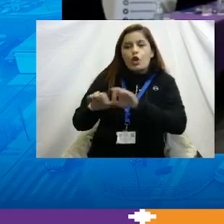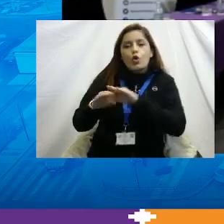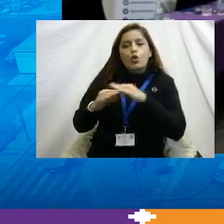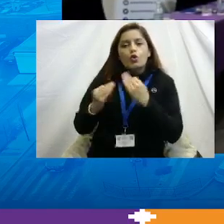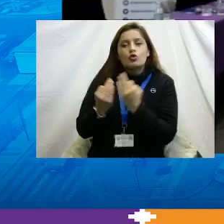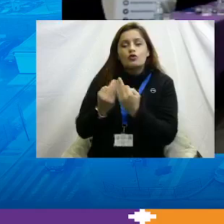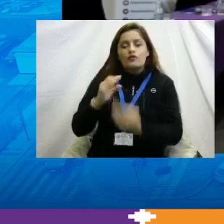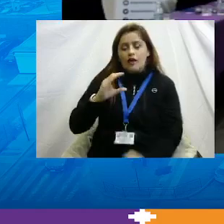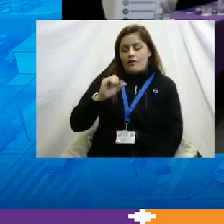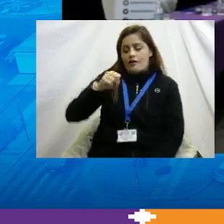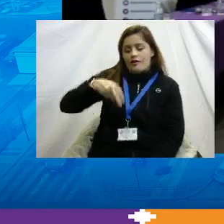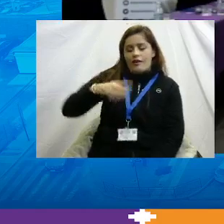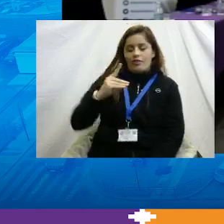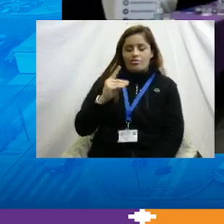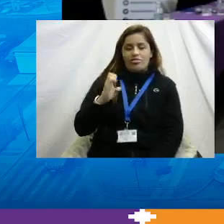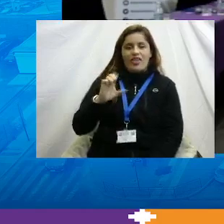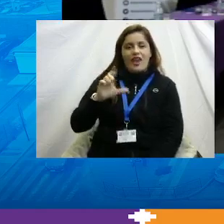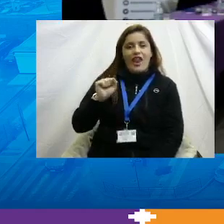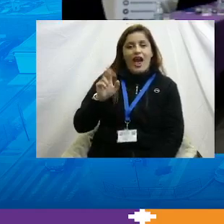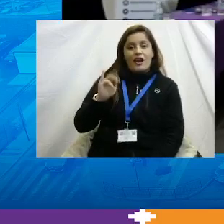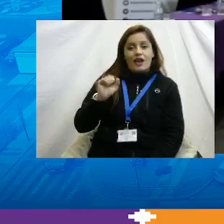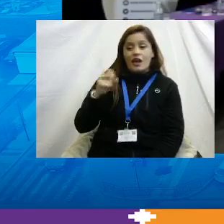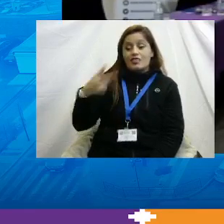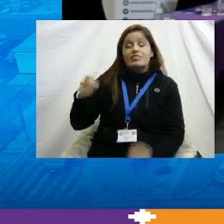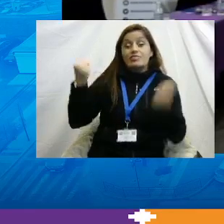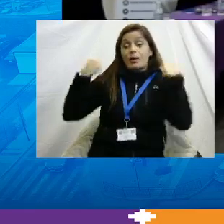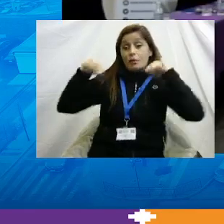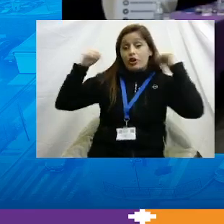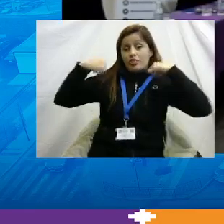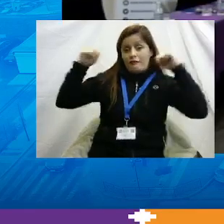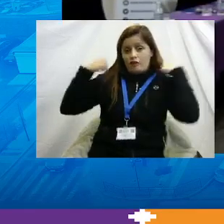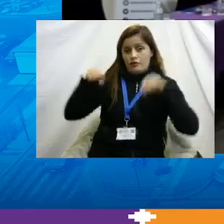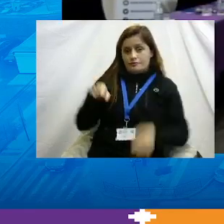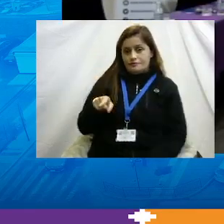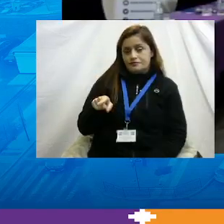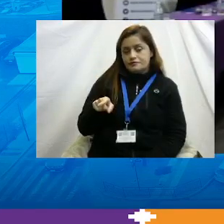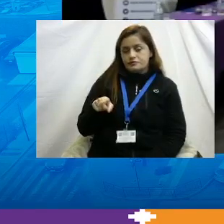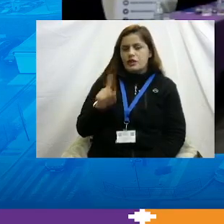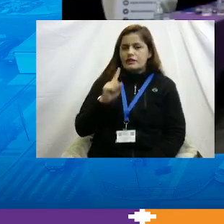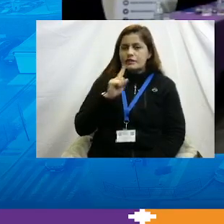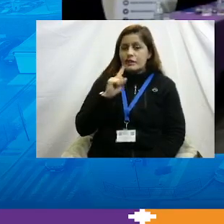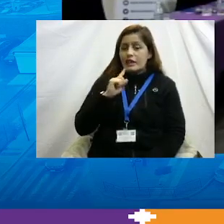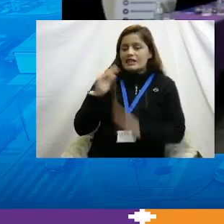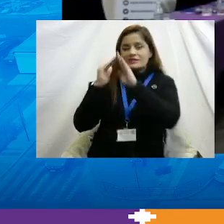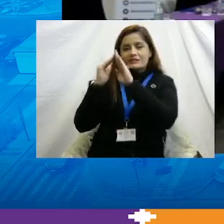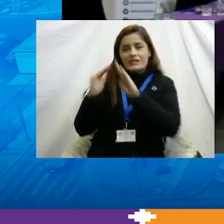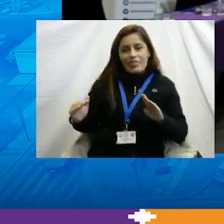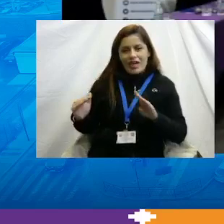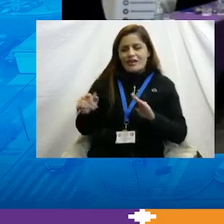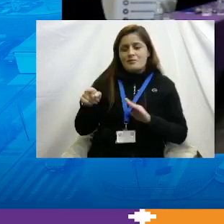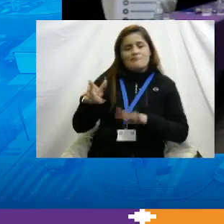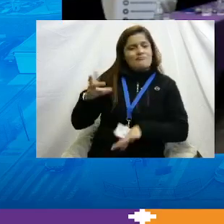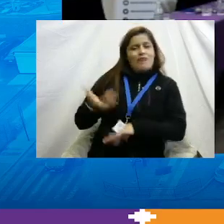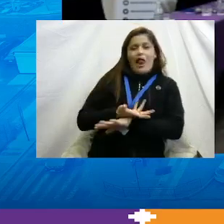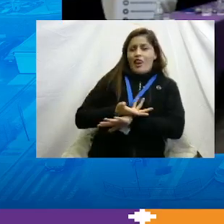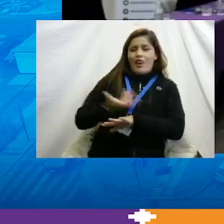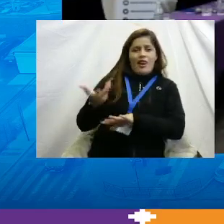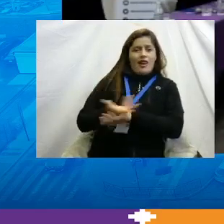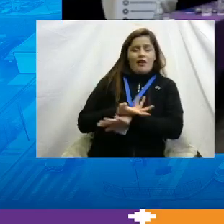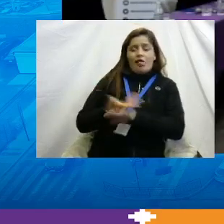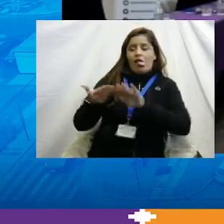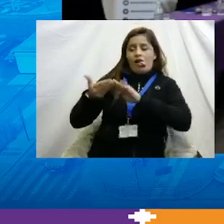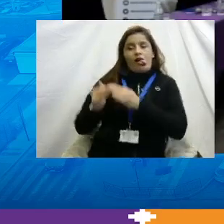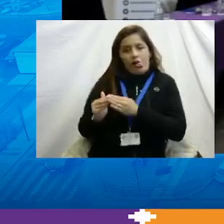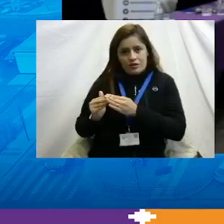Sargento Candelaria, Club Deportivo. Ellos tienen una sede que está en pésimo estado y